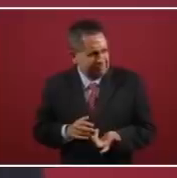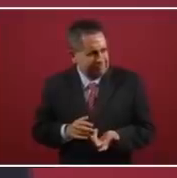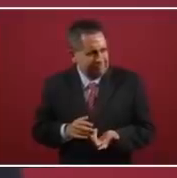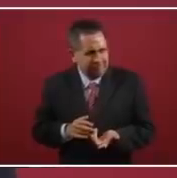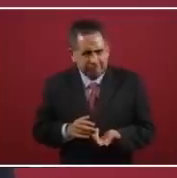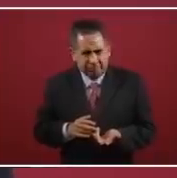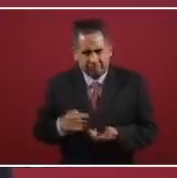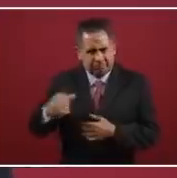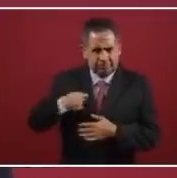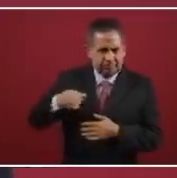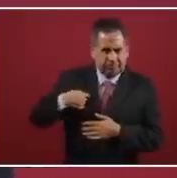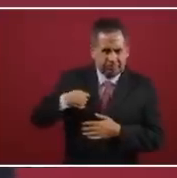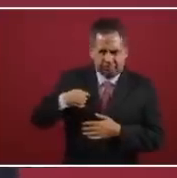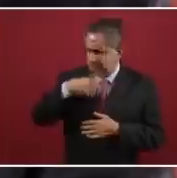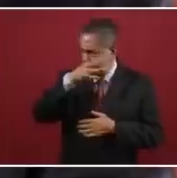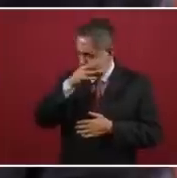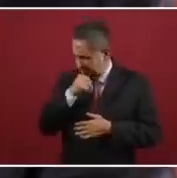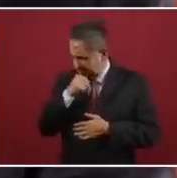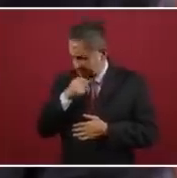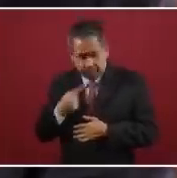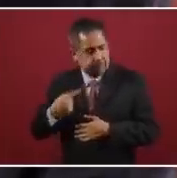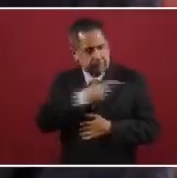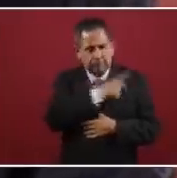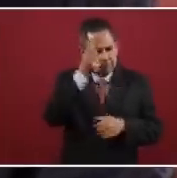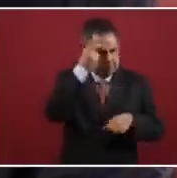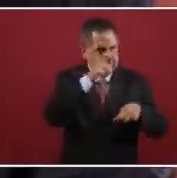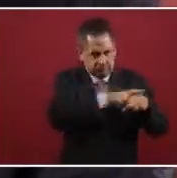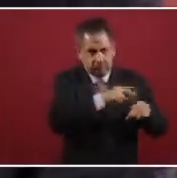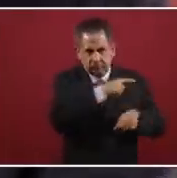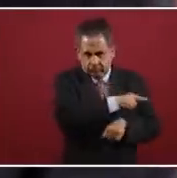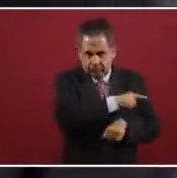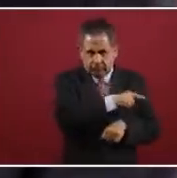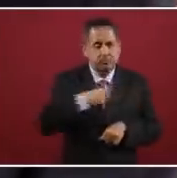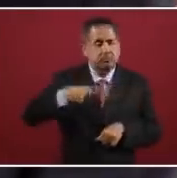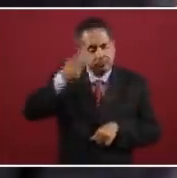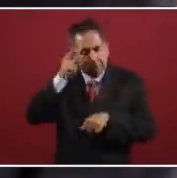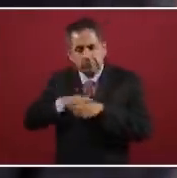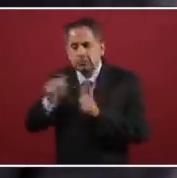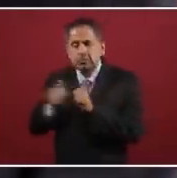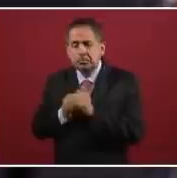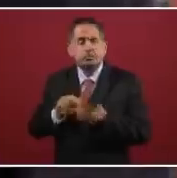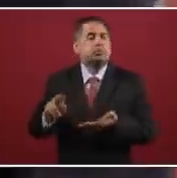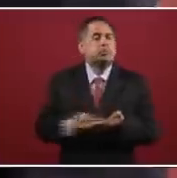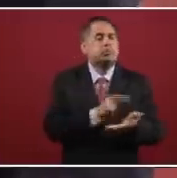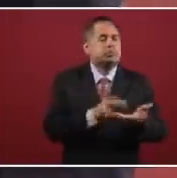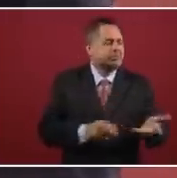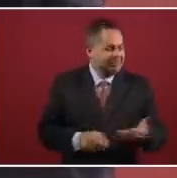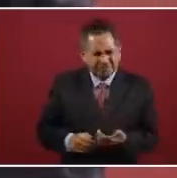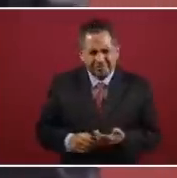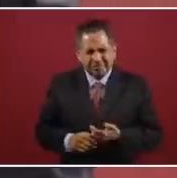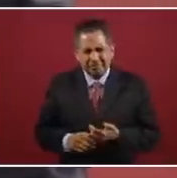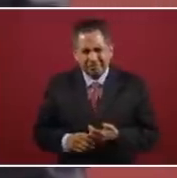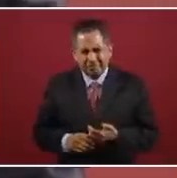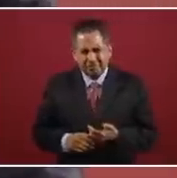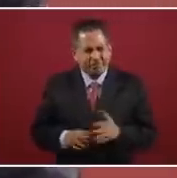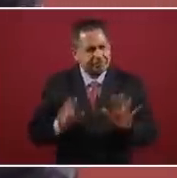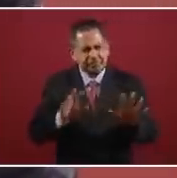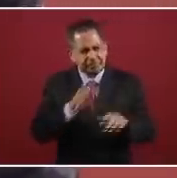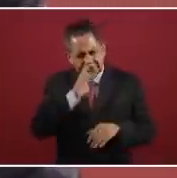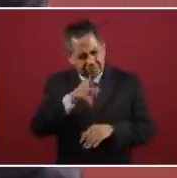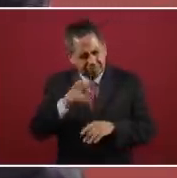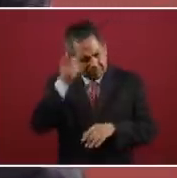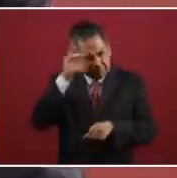que el que no debía estar era el director adjunto. Bueno, ¿y por qué no los directores